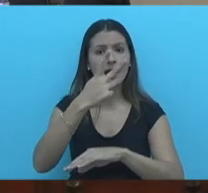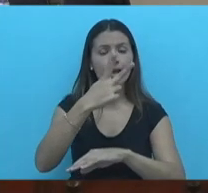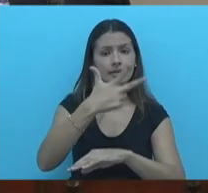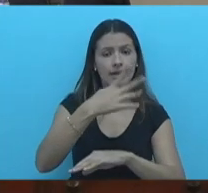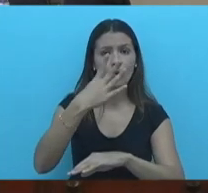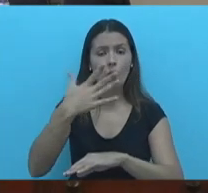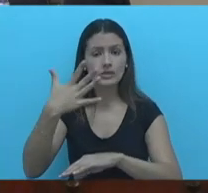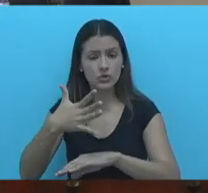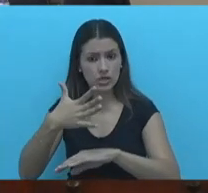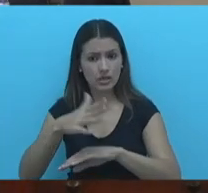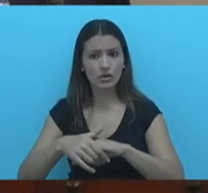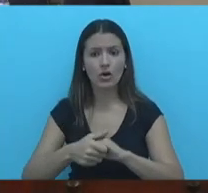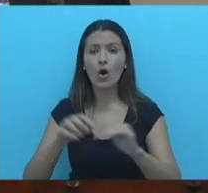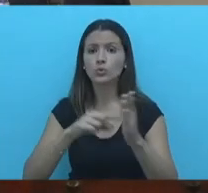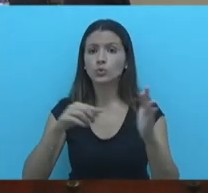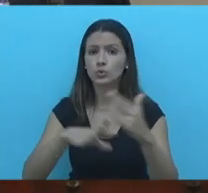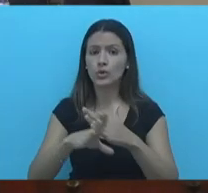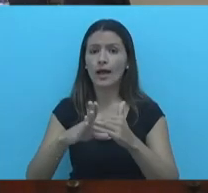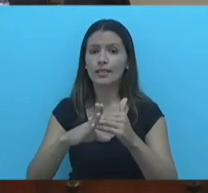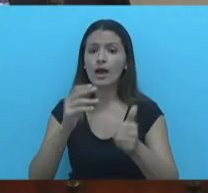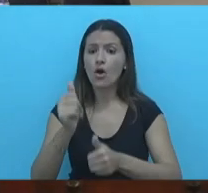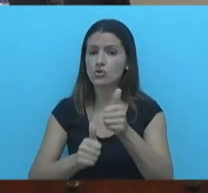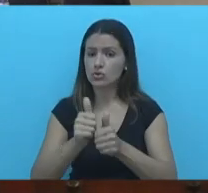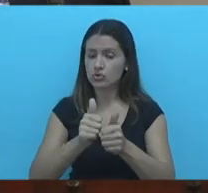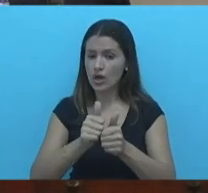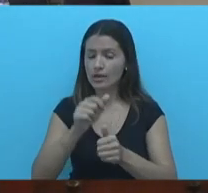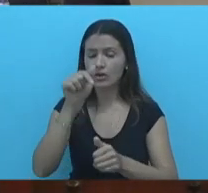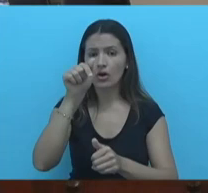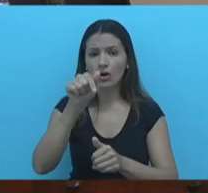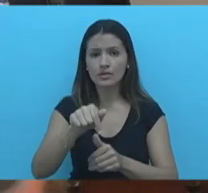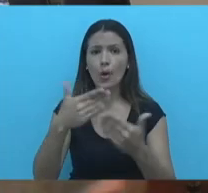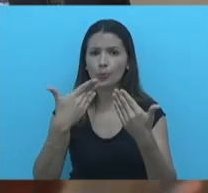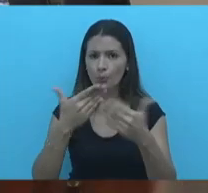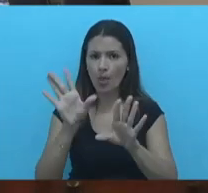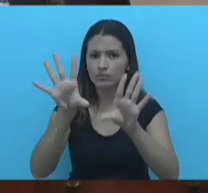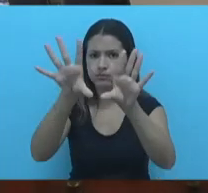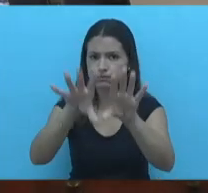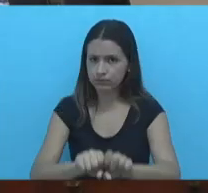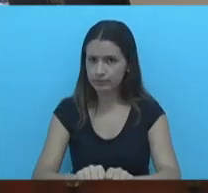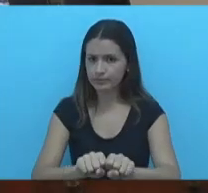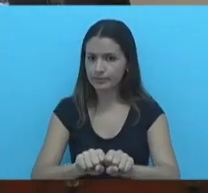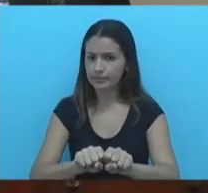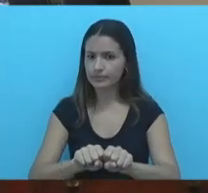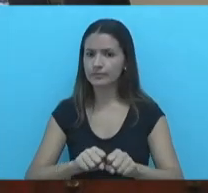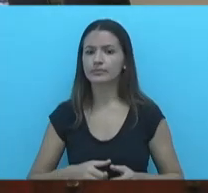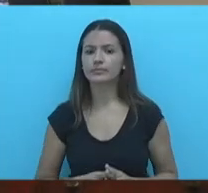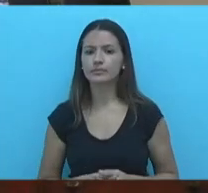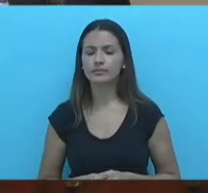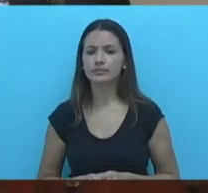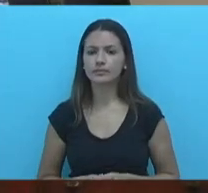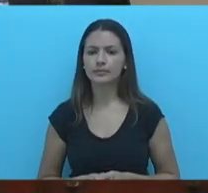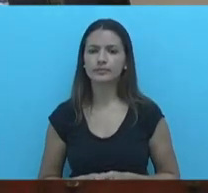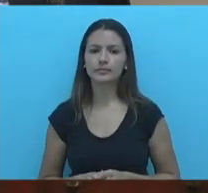calles Mancini y Avenida Roma de la ciudad de Rosario, con una superficie del terreno de 373,20 metros cuadrados y